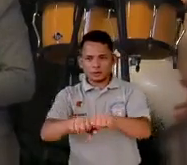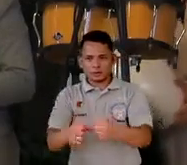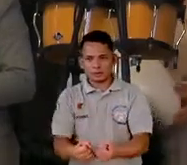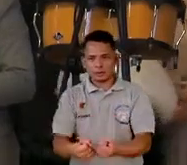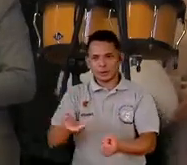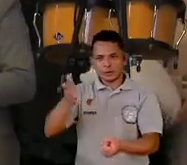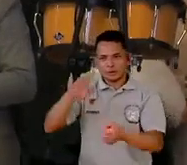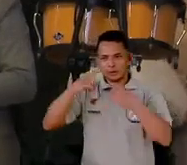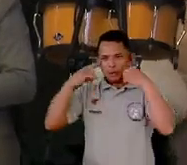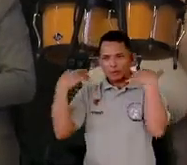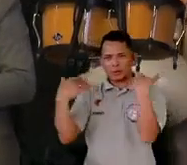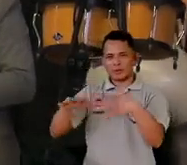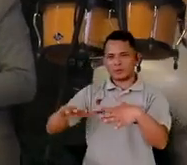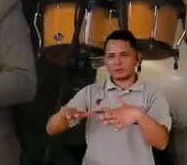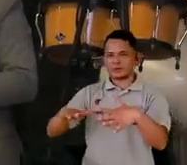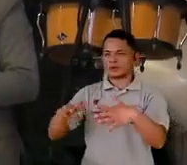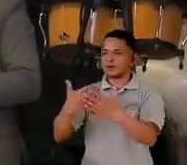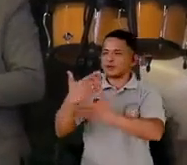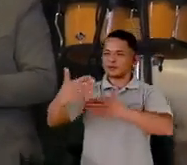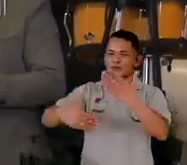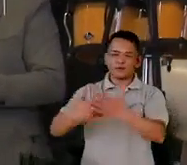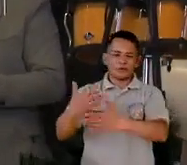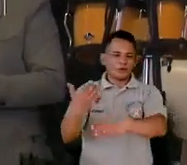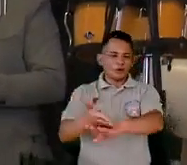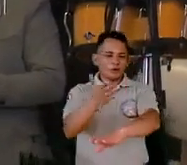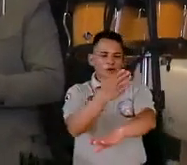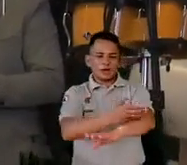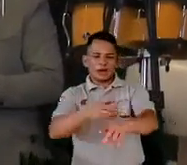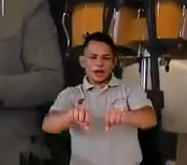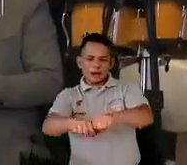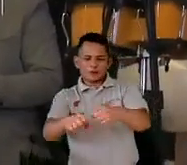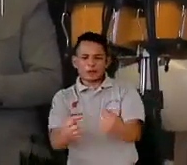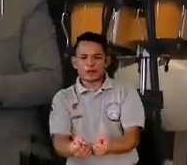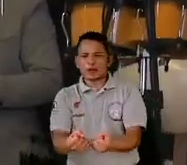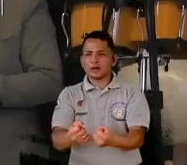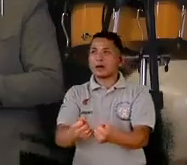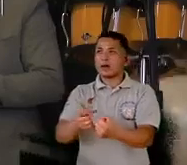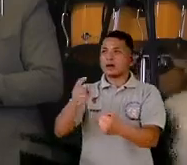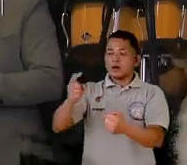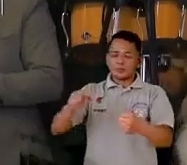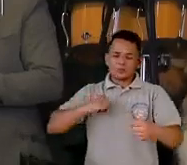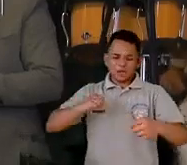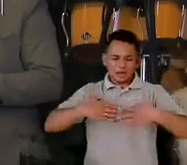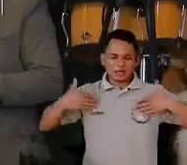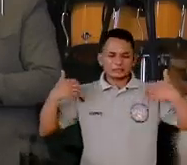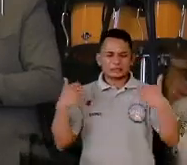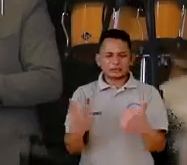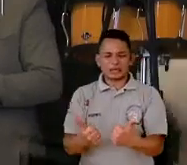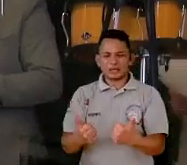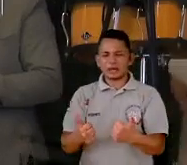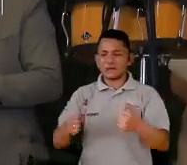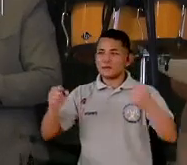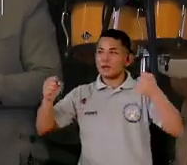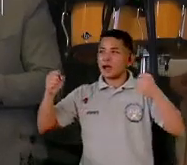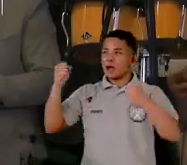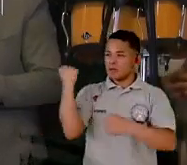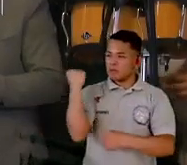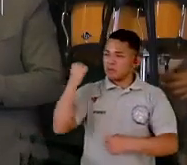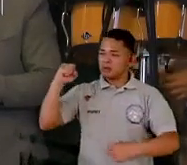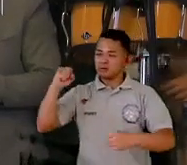que ate se rompe en tu nombre santo. Hay sanidad, hay victoria en esta hora, Señor, en tu